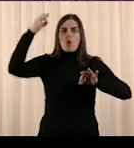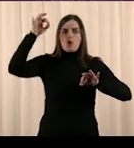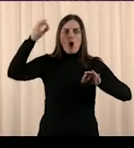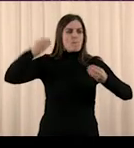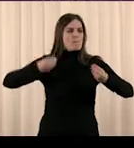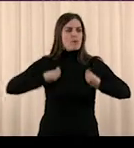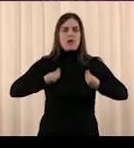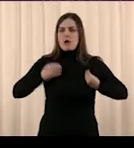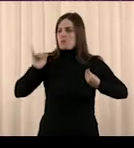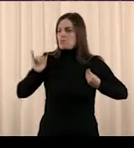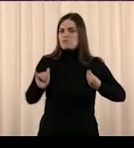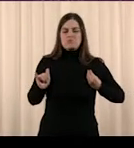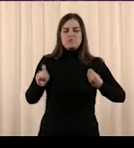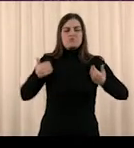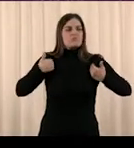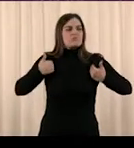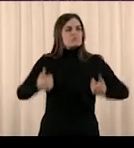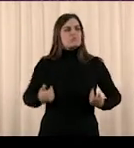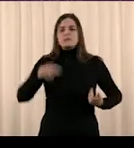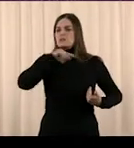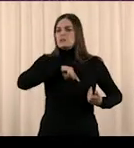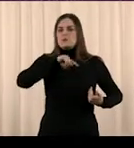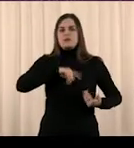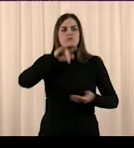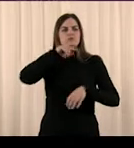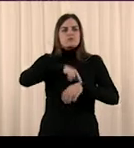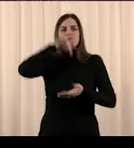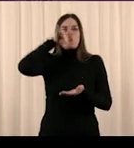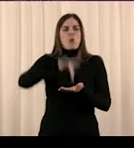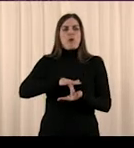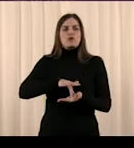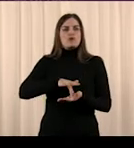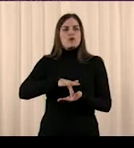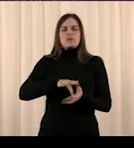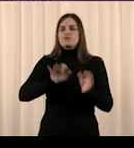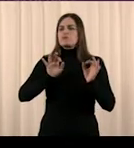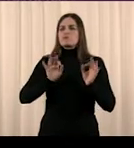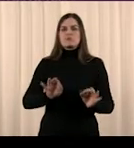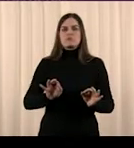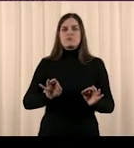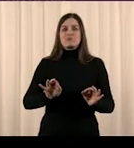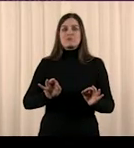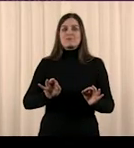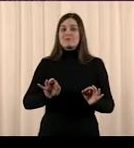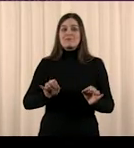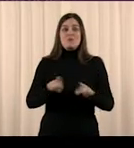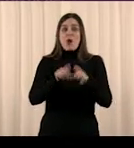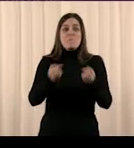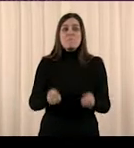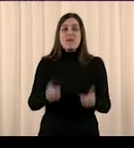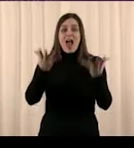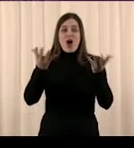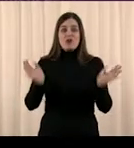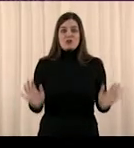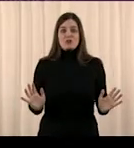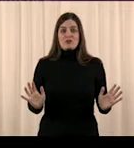vivir, estar en ese momento, en esa respiración. Este es el milagro que está teniendo lugar en tu vida.